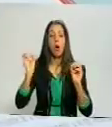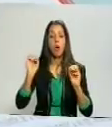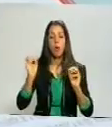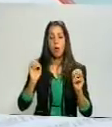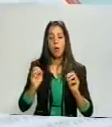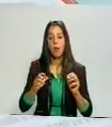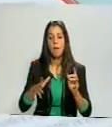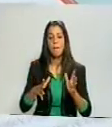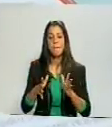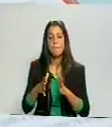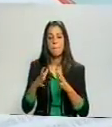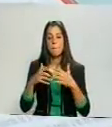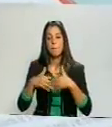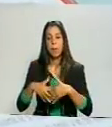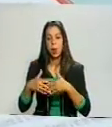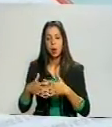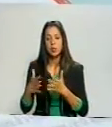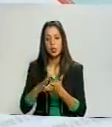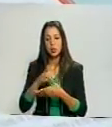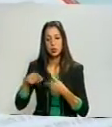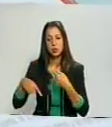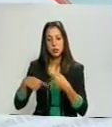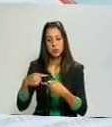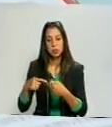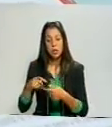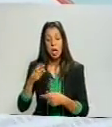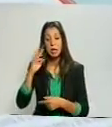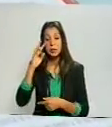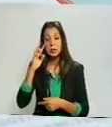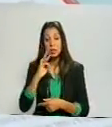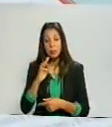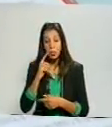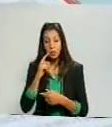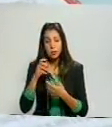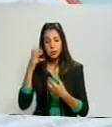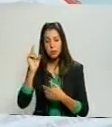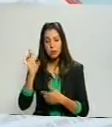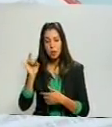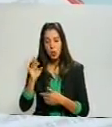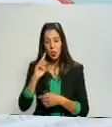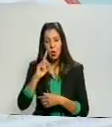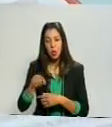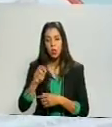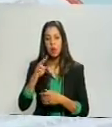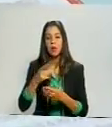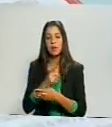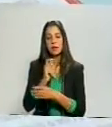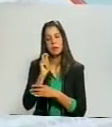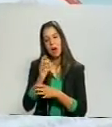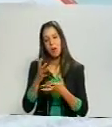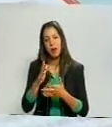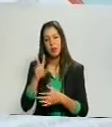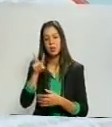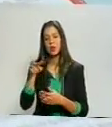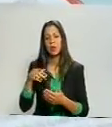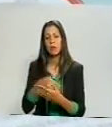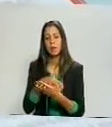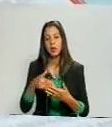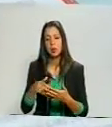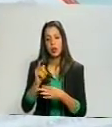de procesamiento sea superior o igual a los 2.500.000 toneladas al